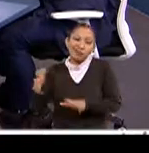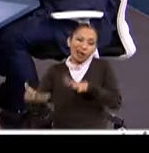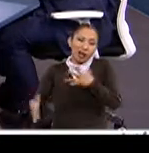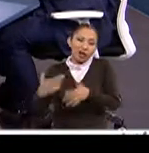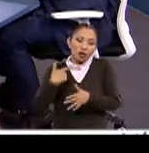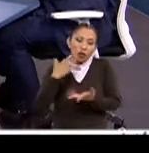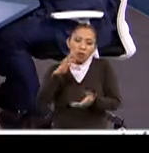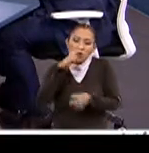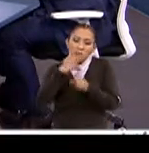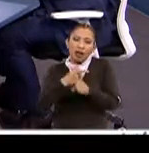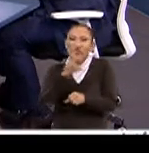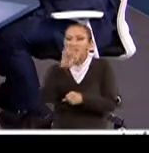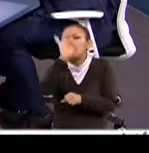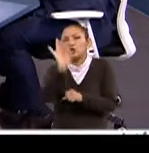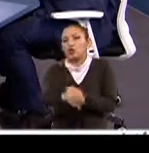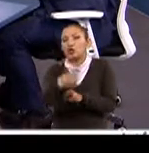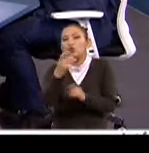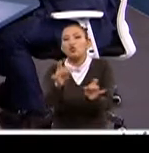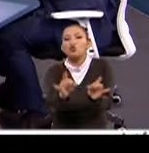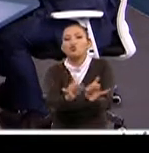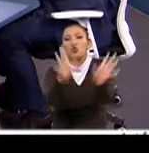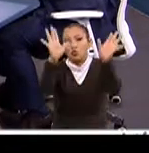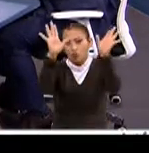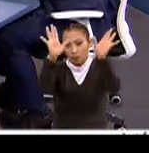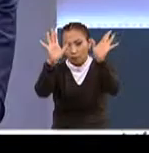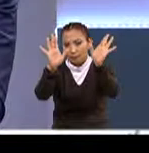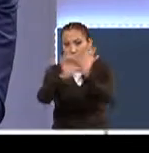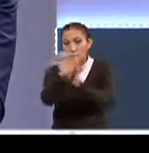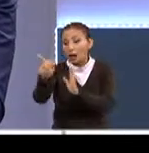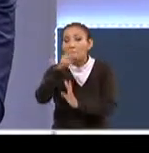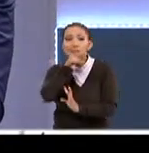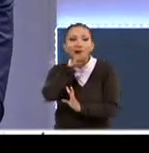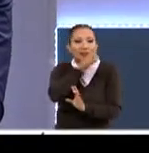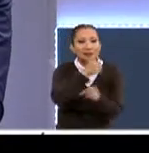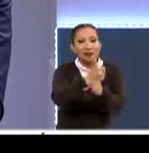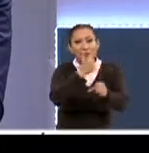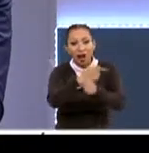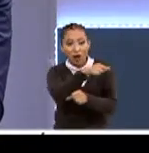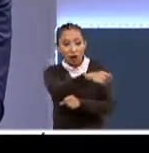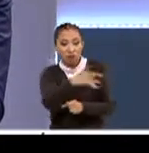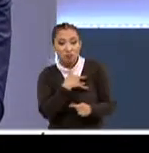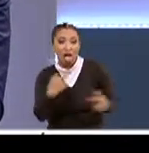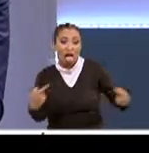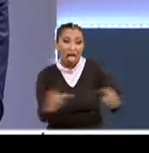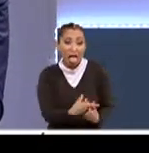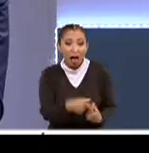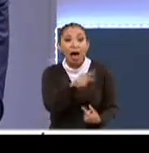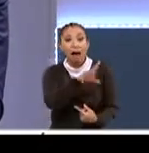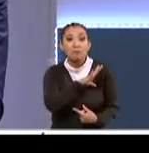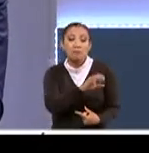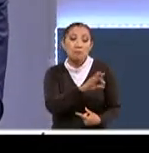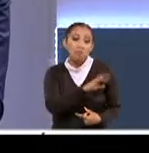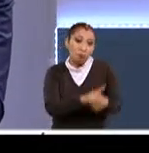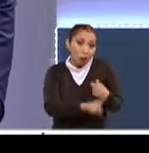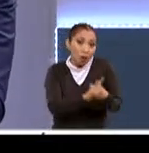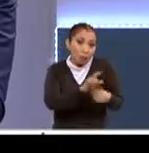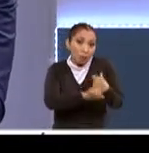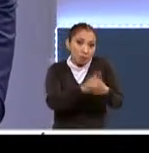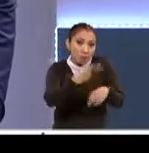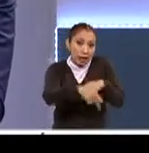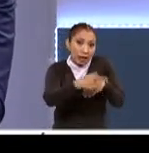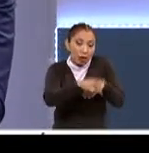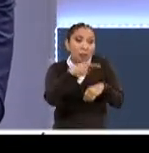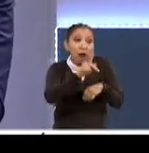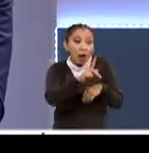aproximadamente es responsable de un 30%. Es decir, si nuestros padres, nuestros abuelos tuvieron infarto, tenemos un riesgo incrementado.